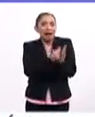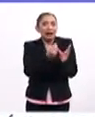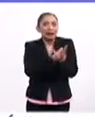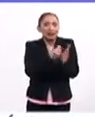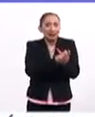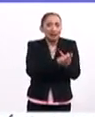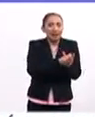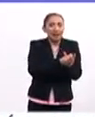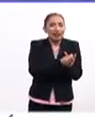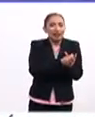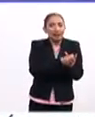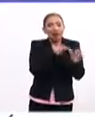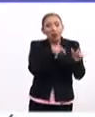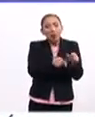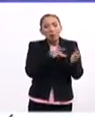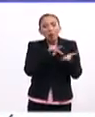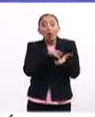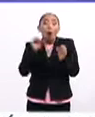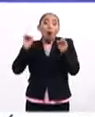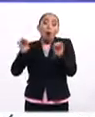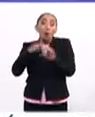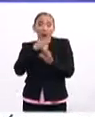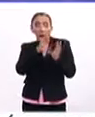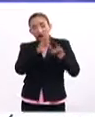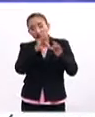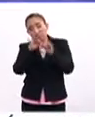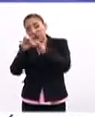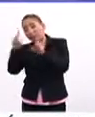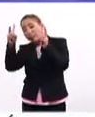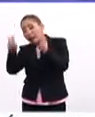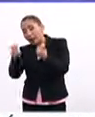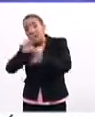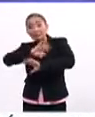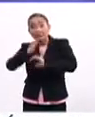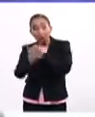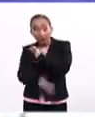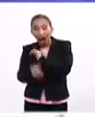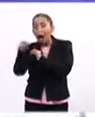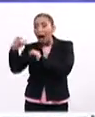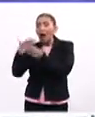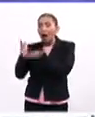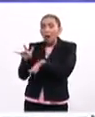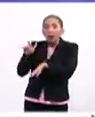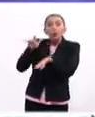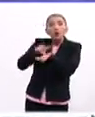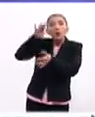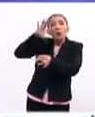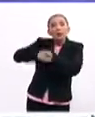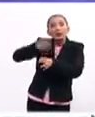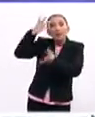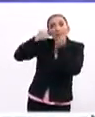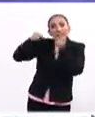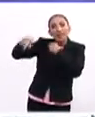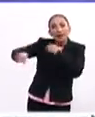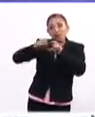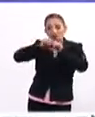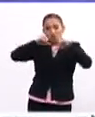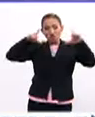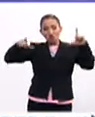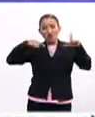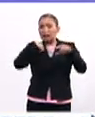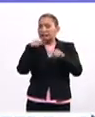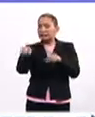clase o como un reforzador de los aprendizajes que se obtuvieron, ¿no? Entonces tiene